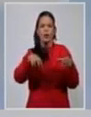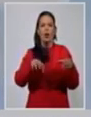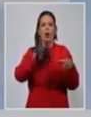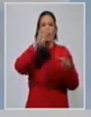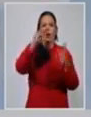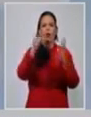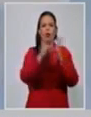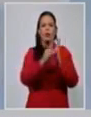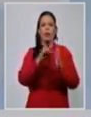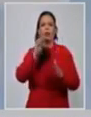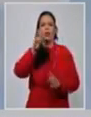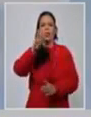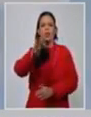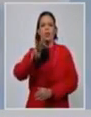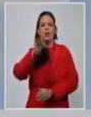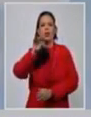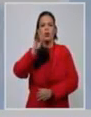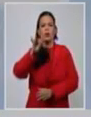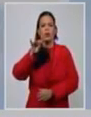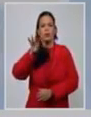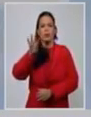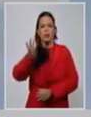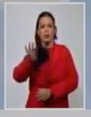4.374, el